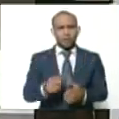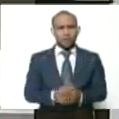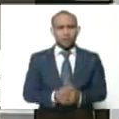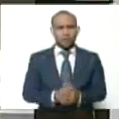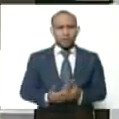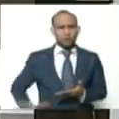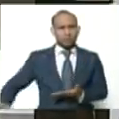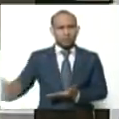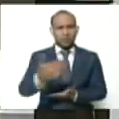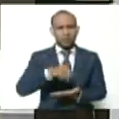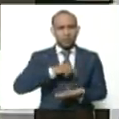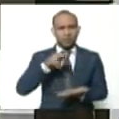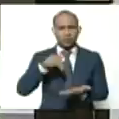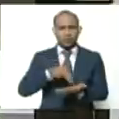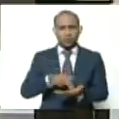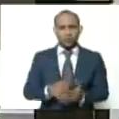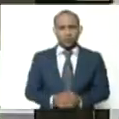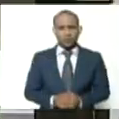los ingresos nacionales.